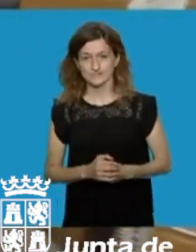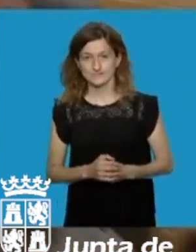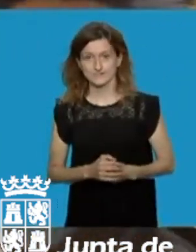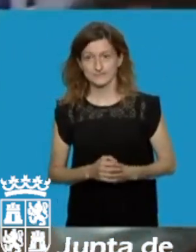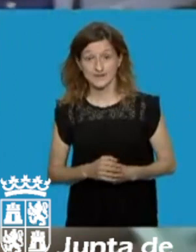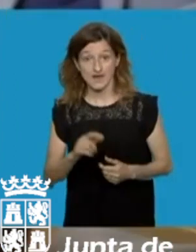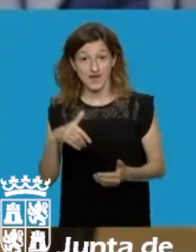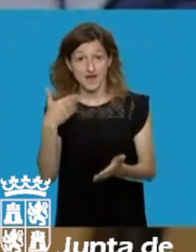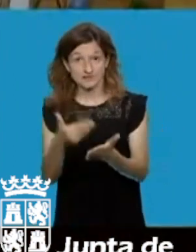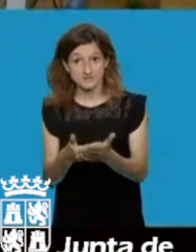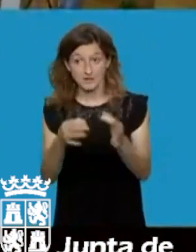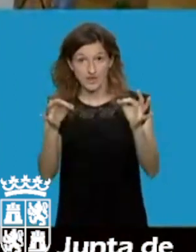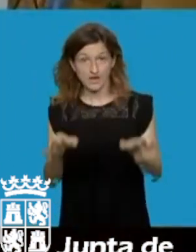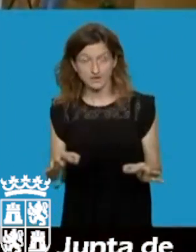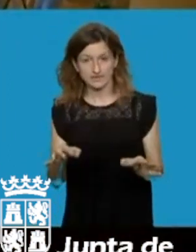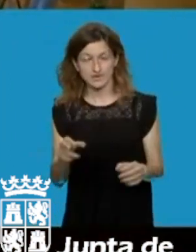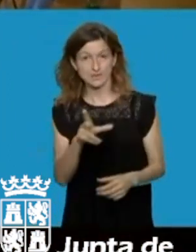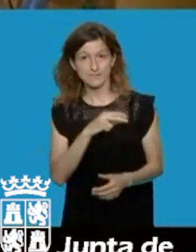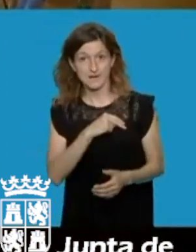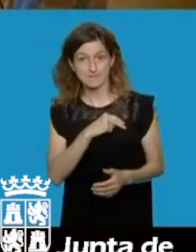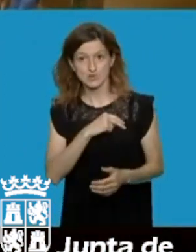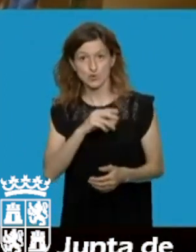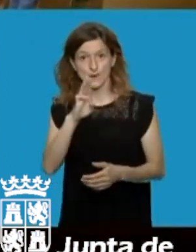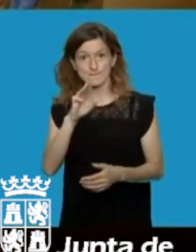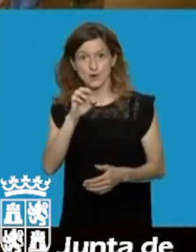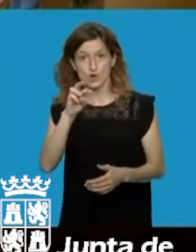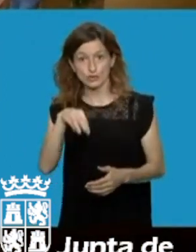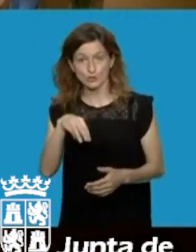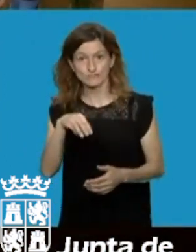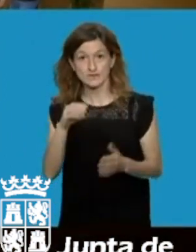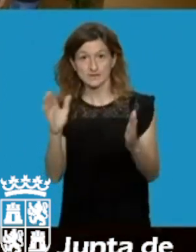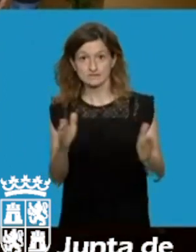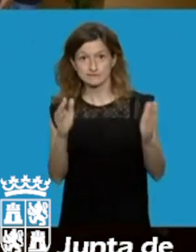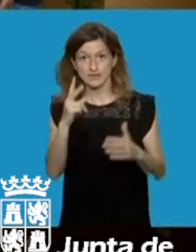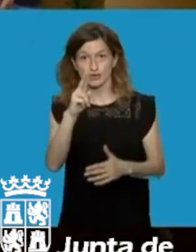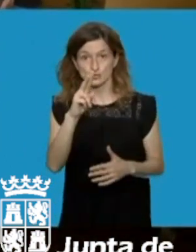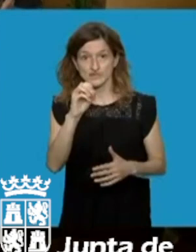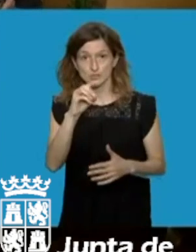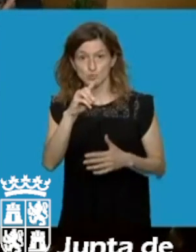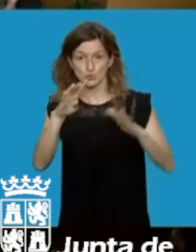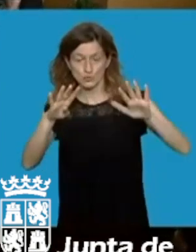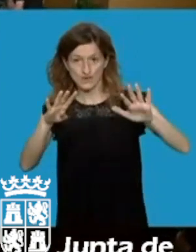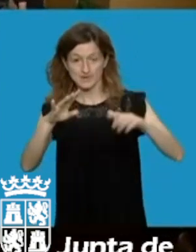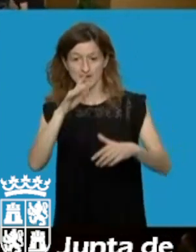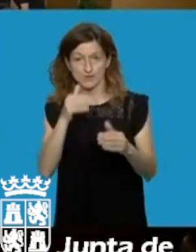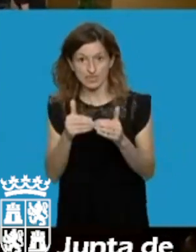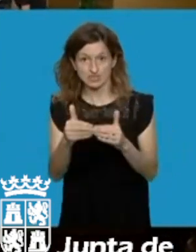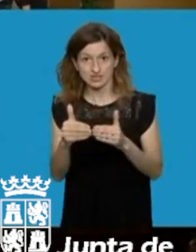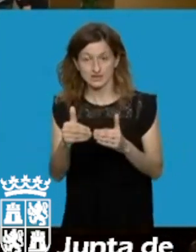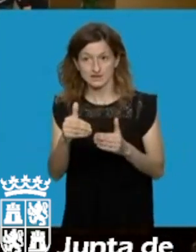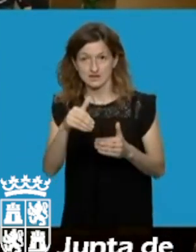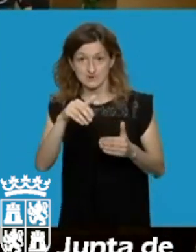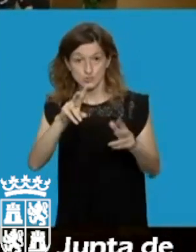Bueno, pues hasta aquí ha llegado la entrega de los premios Podium en la edición 2019. Enseguida vamos con la pasada edición,